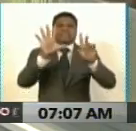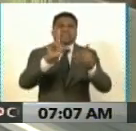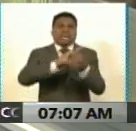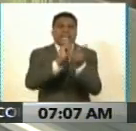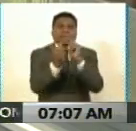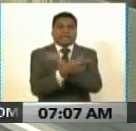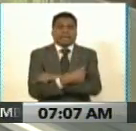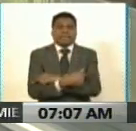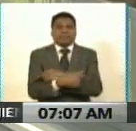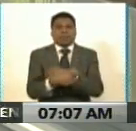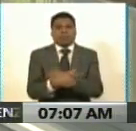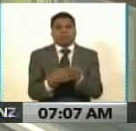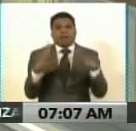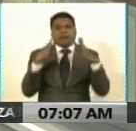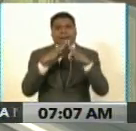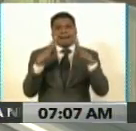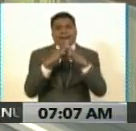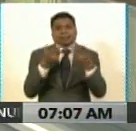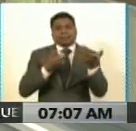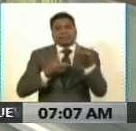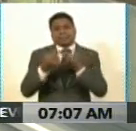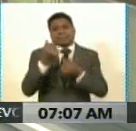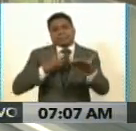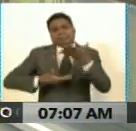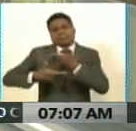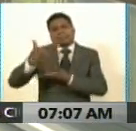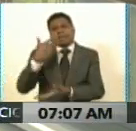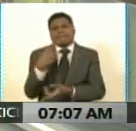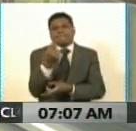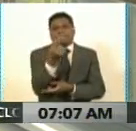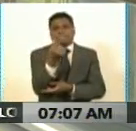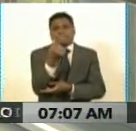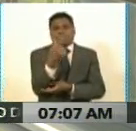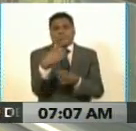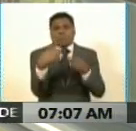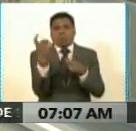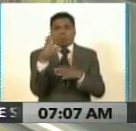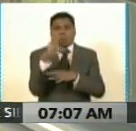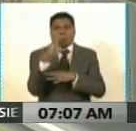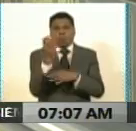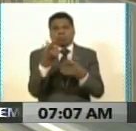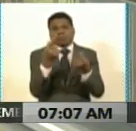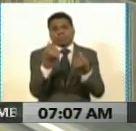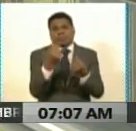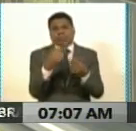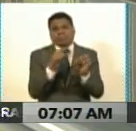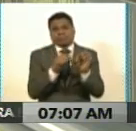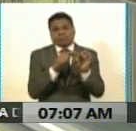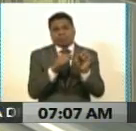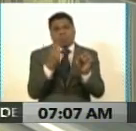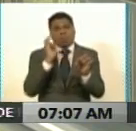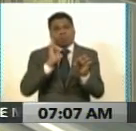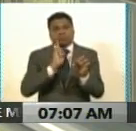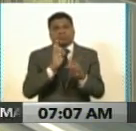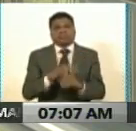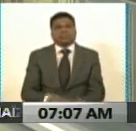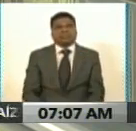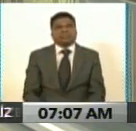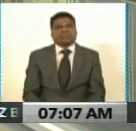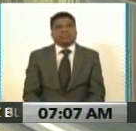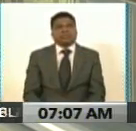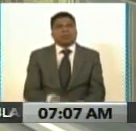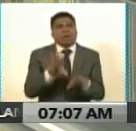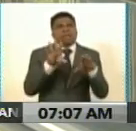saludamos desde acá desde la capital de la República Muchísimas gracias por atendernos en principio las primeras tres casas de cambios abiertas en el estado táchira Cuál ha sido la